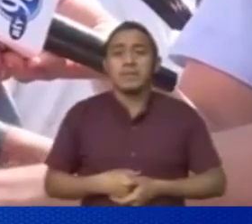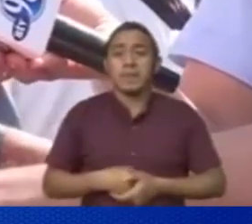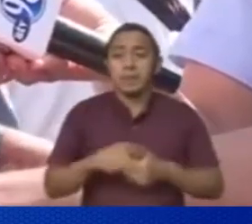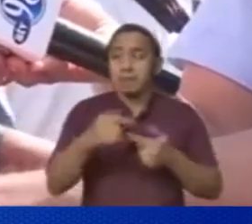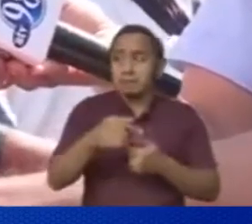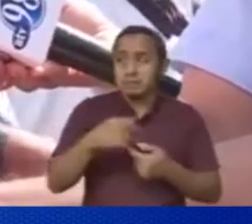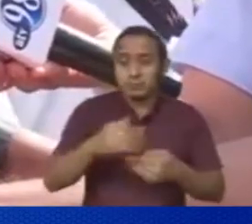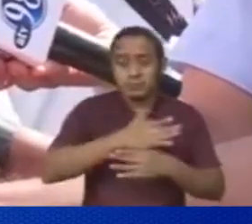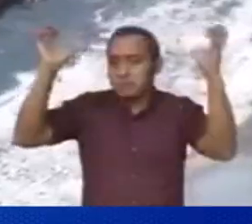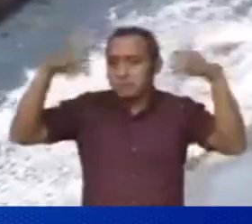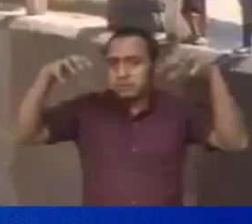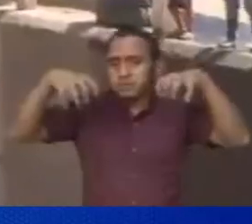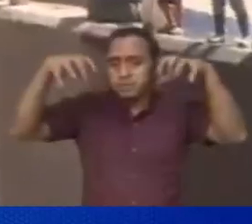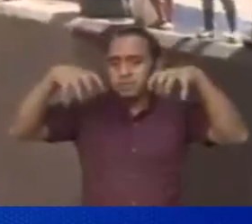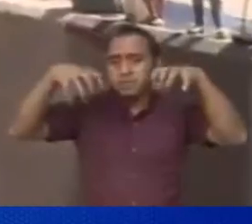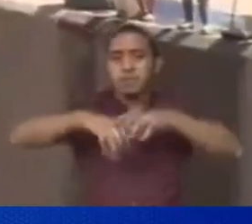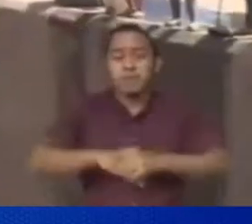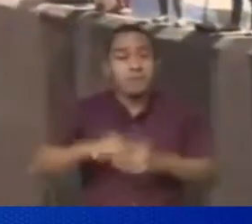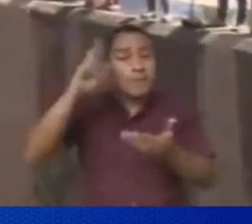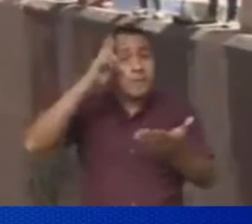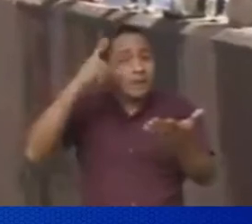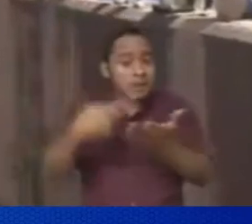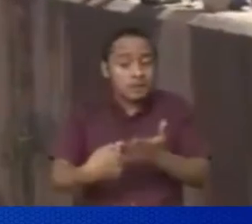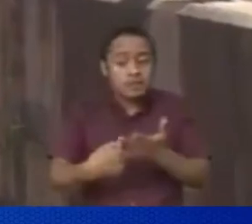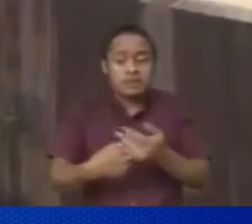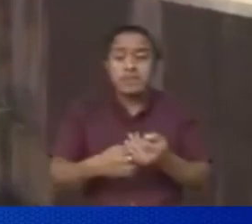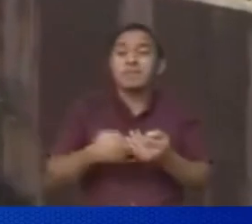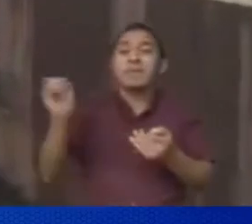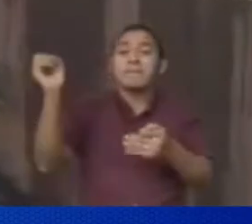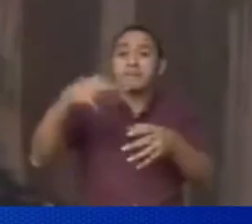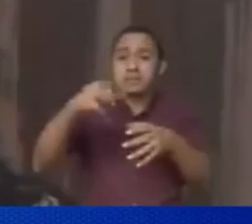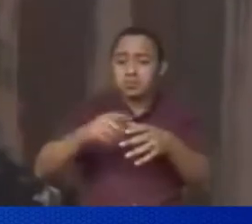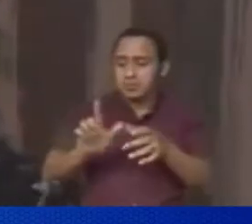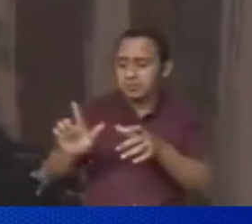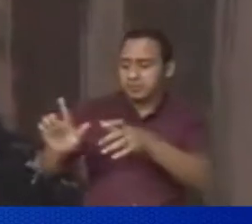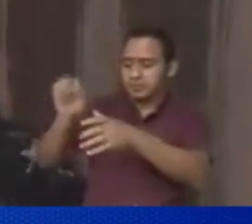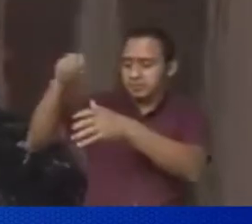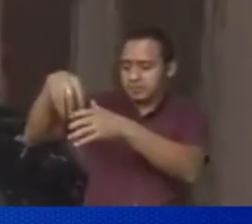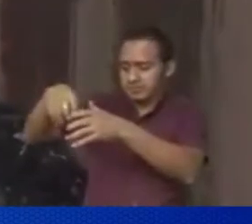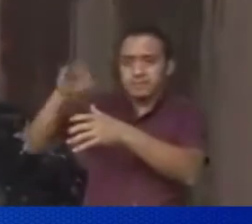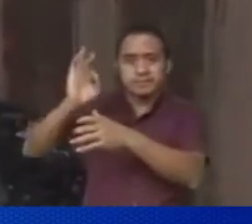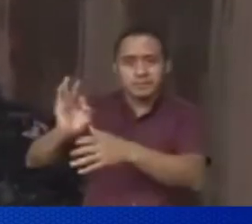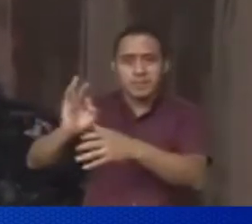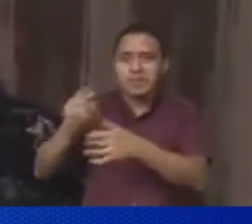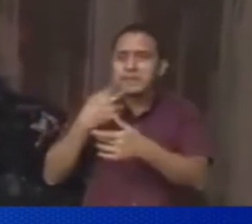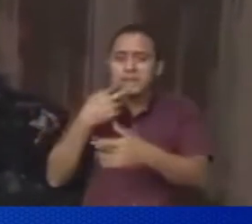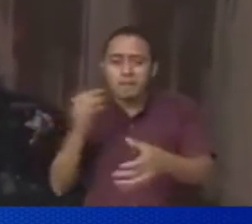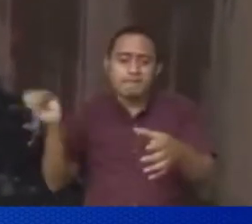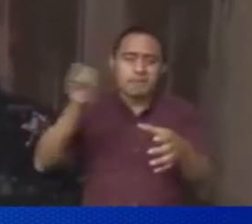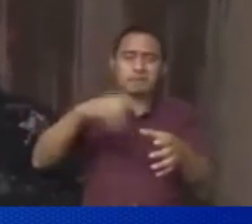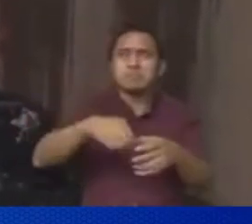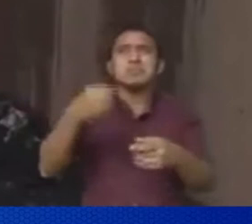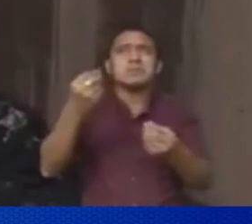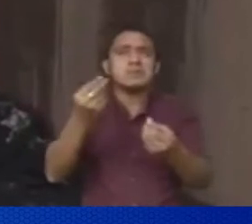longitud de 5 kilómetros. Recordemos que si depositáramos la basura en su lugar, no invirtiéramos tanto